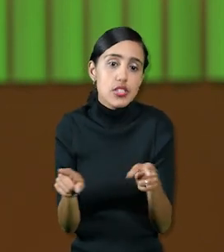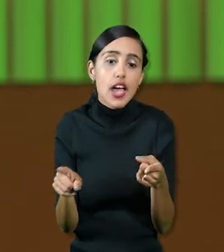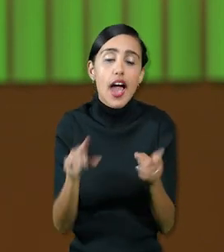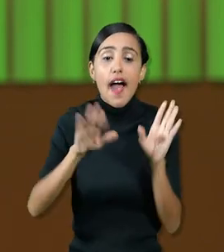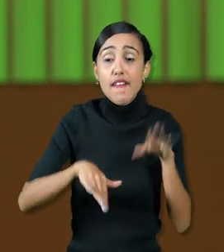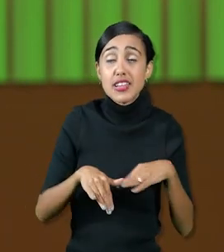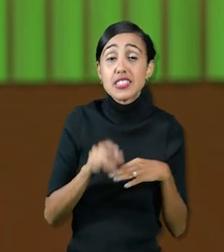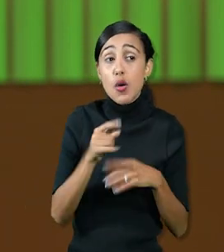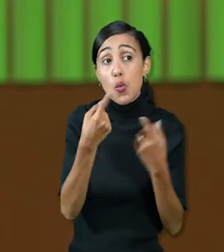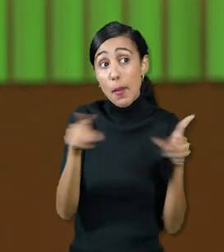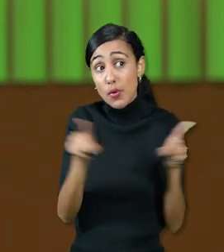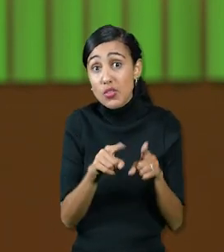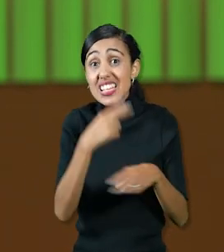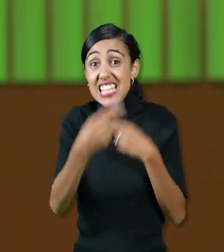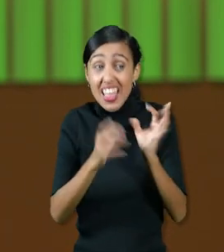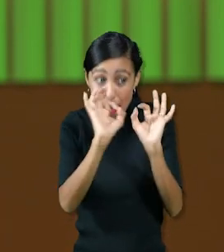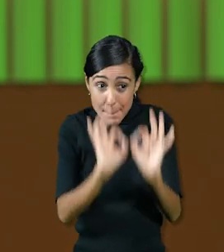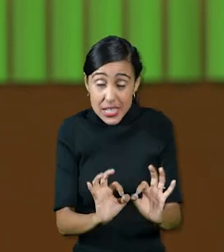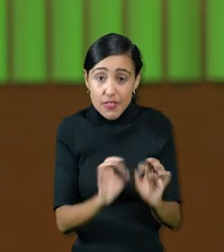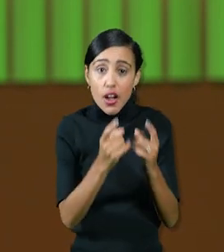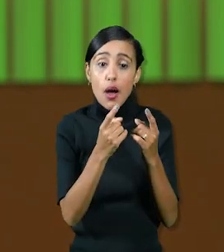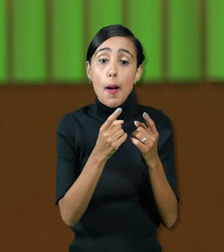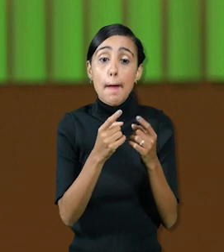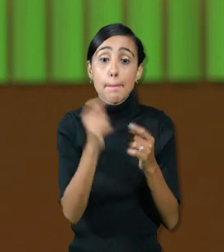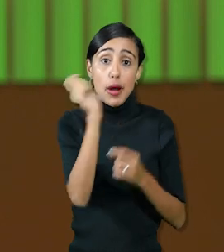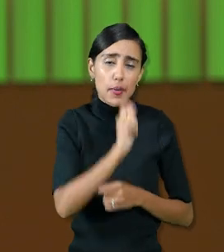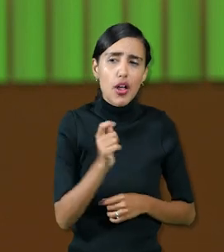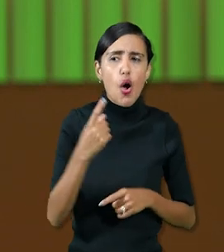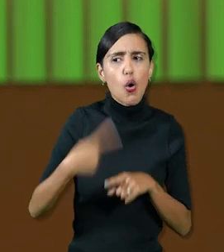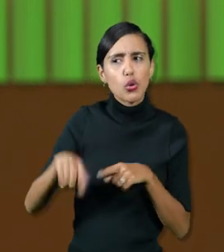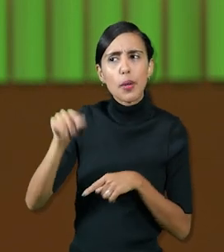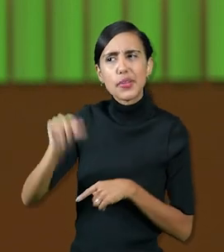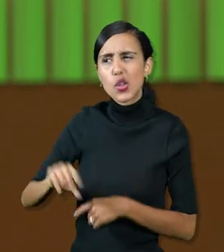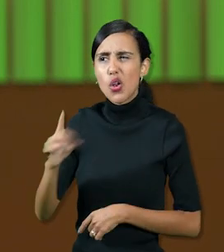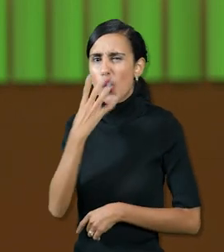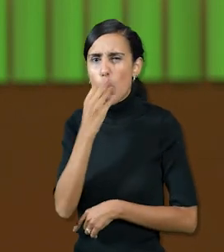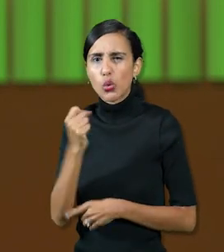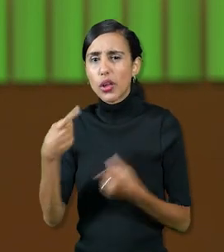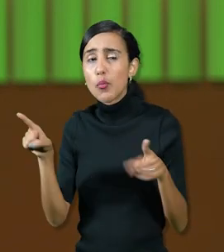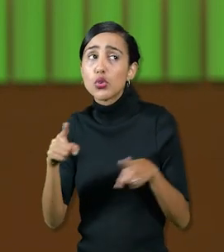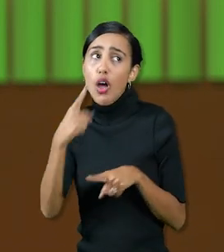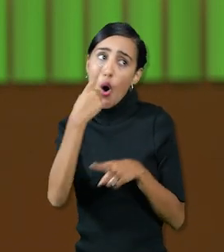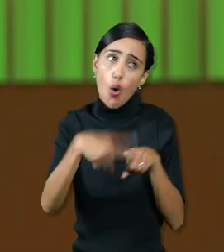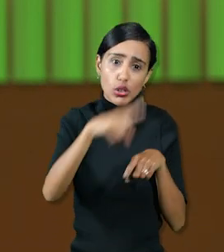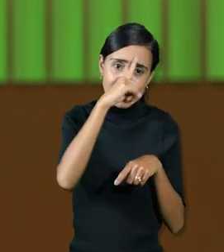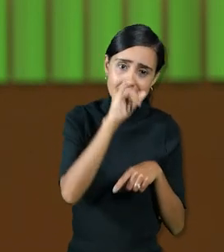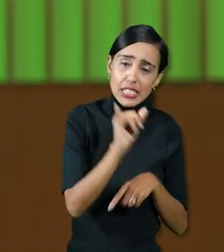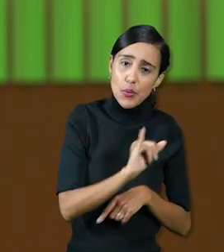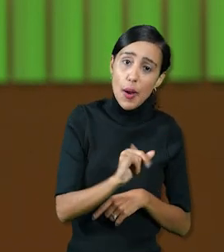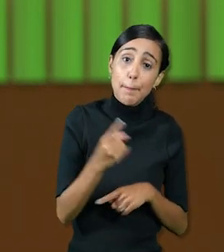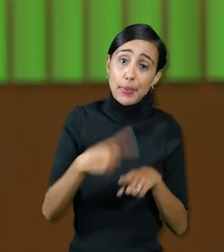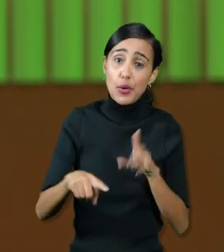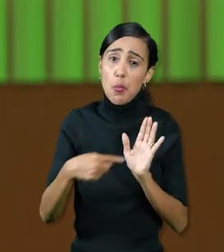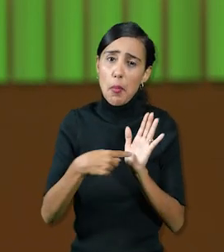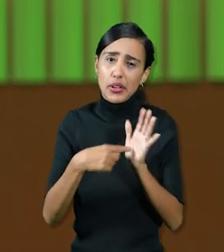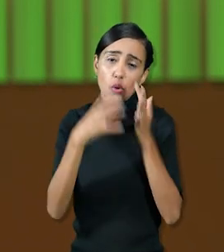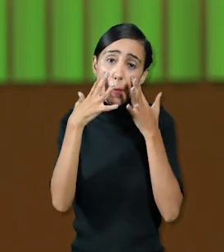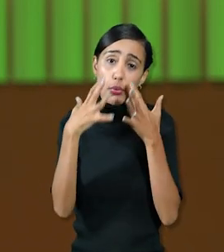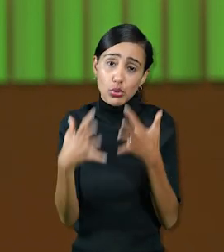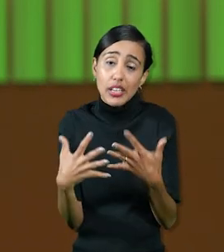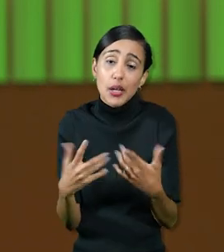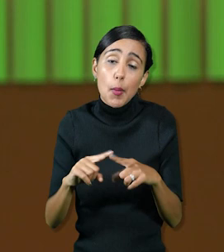a veces para la película. Hay directores que no les gusta poner música, otros sí, y eso es un momento también importante donde uno tiene